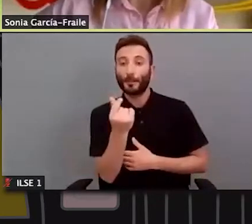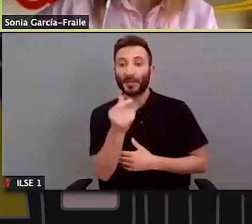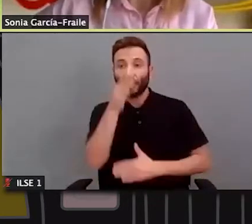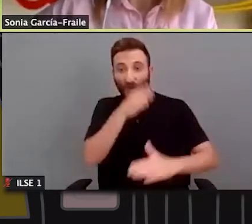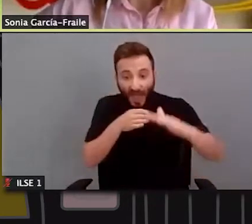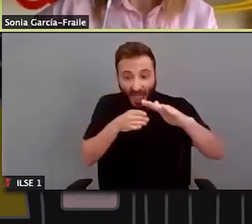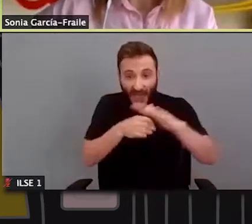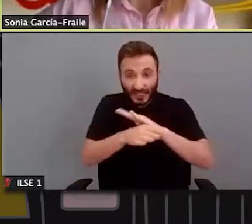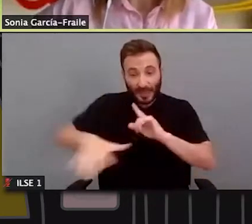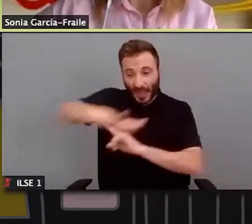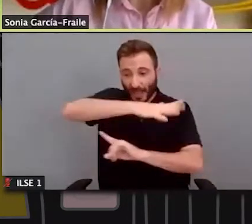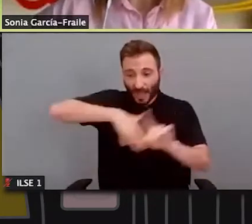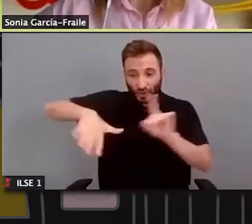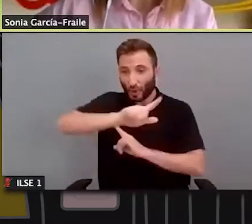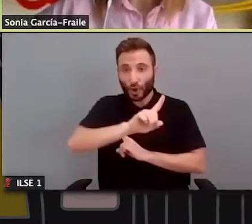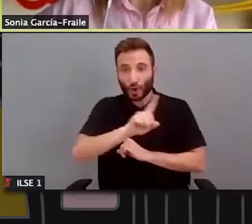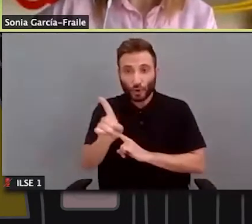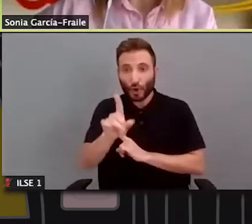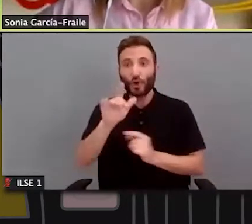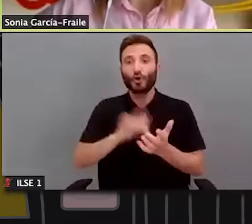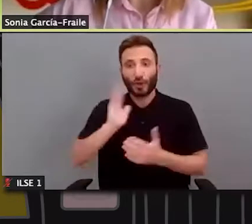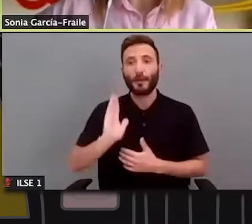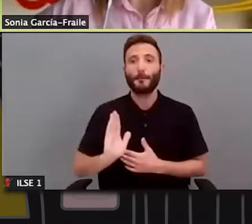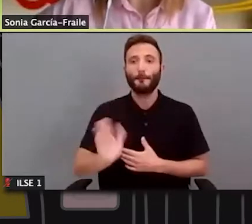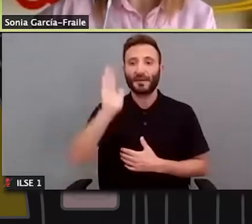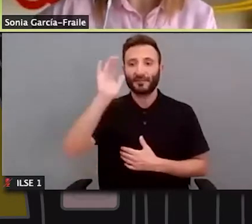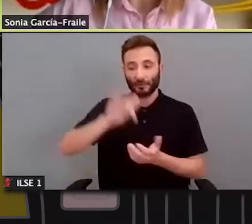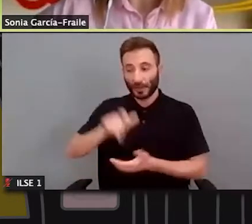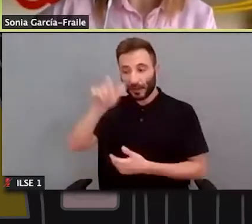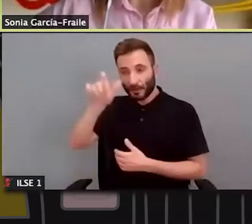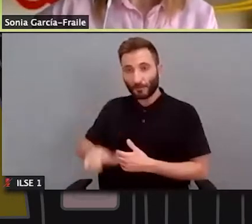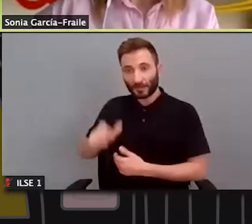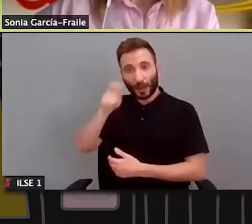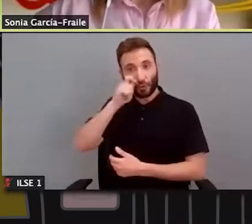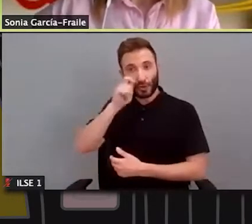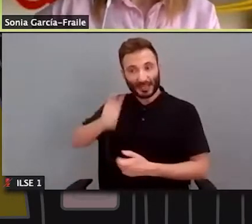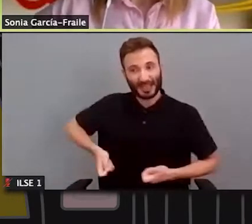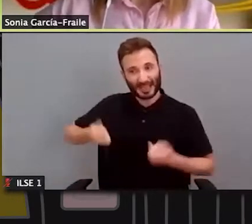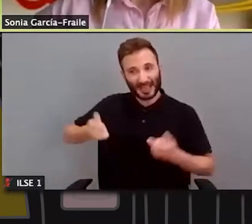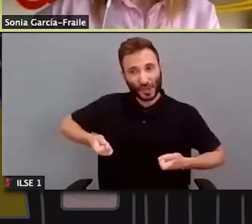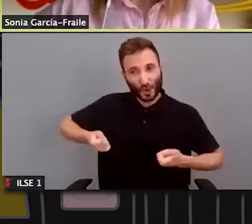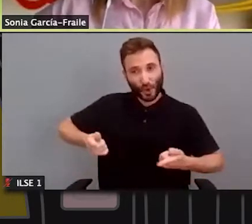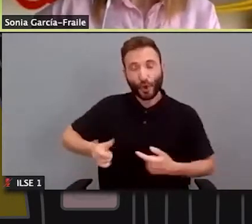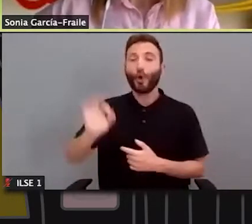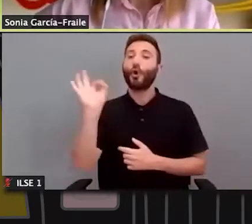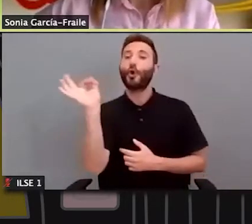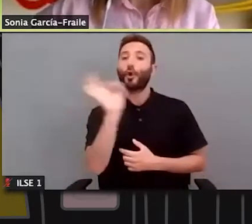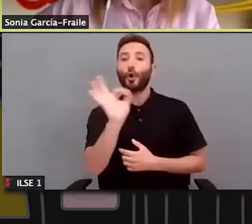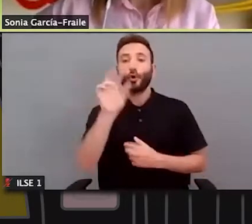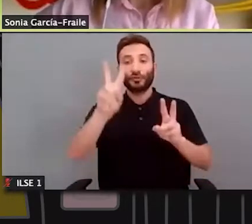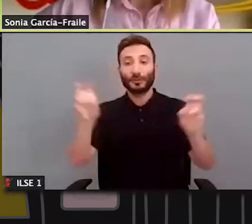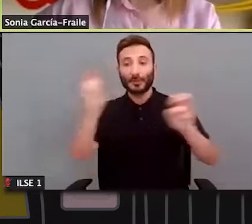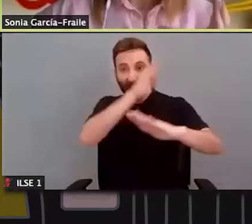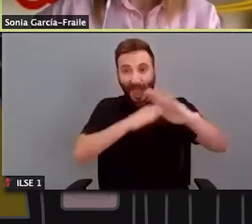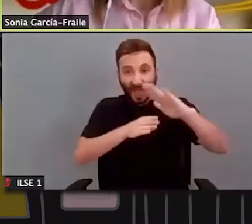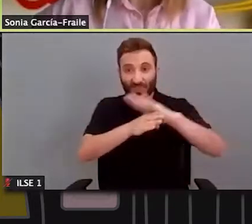los entornos y servicios turísticos repercute directamente sobre el desembolso económico del turista, o que la accesibilidad no es entendida